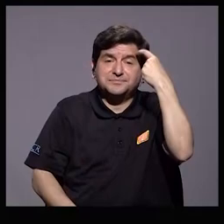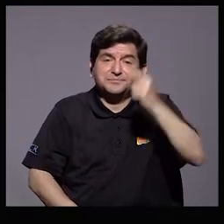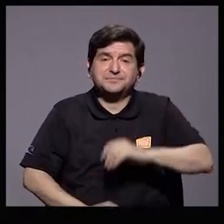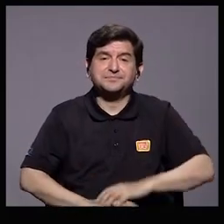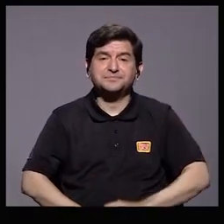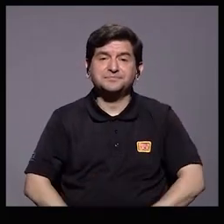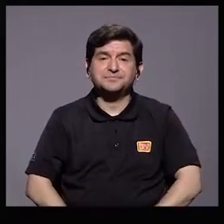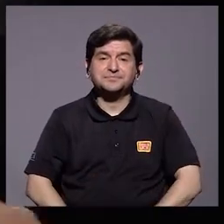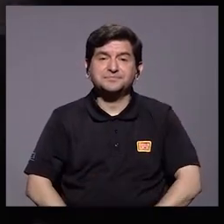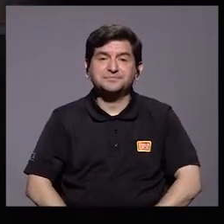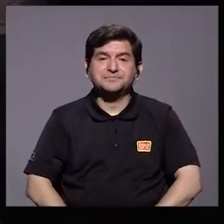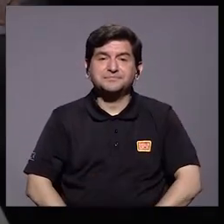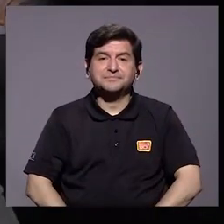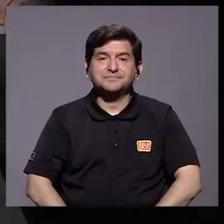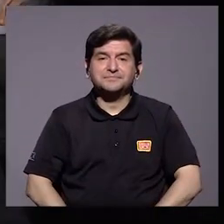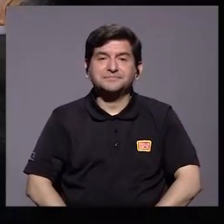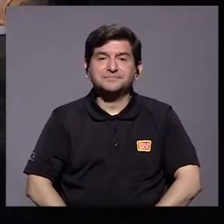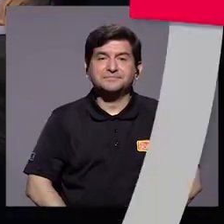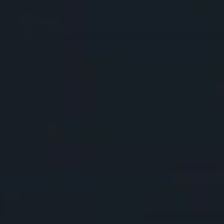piensa